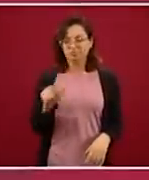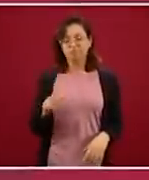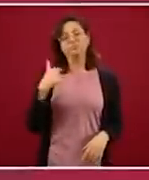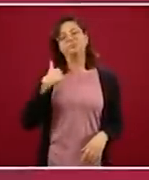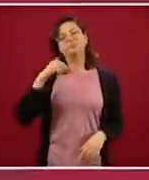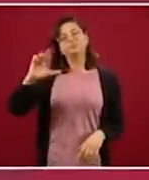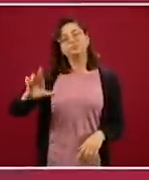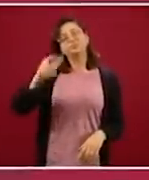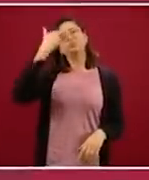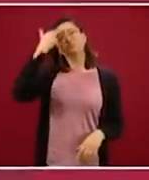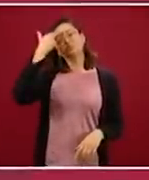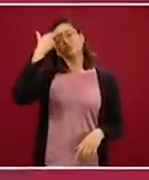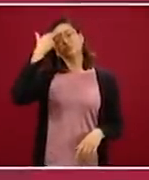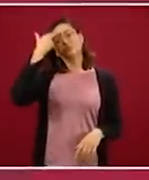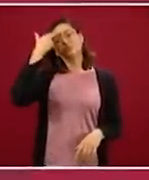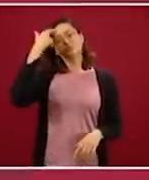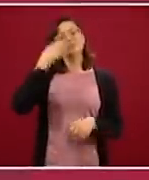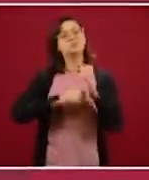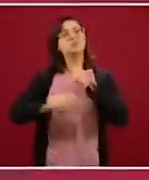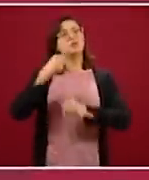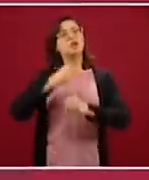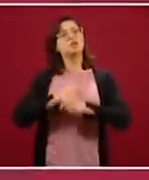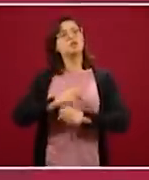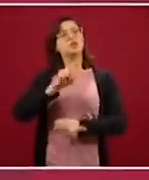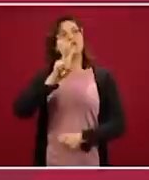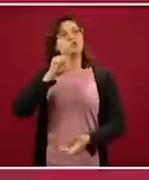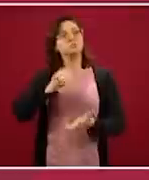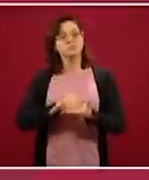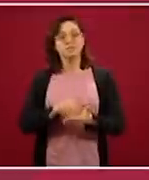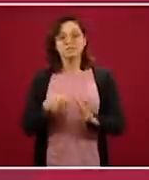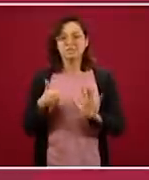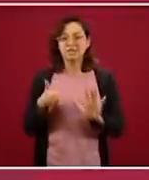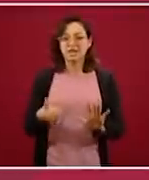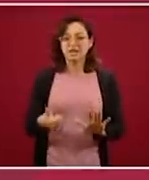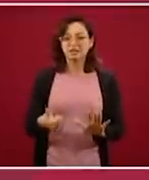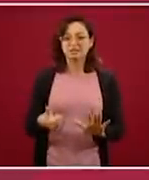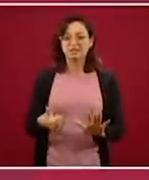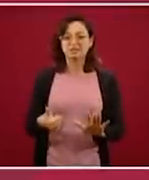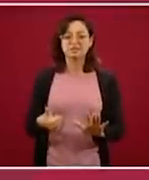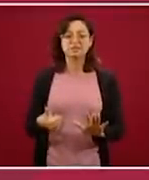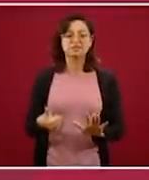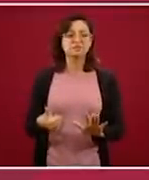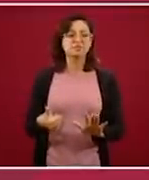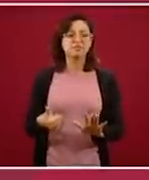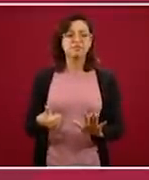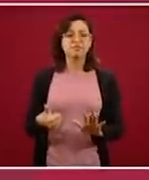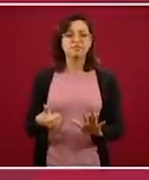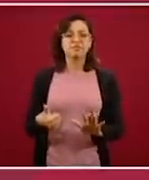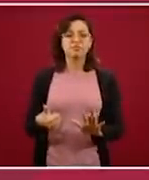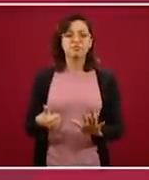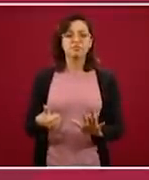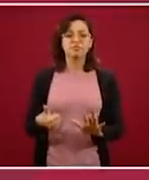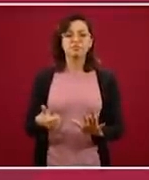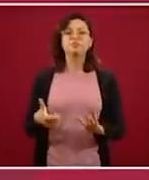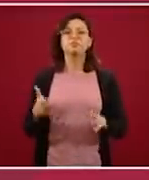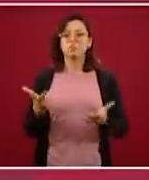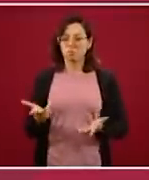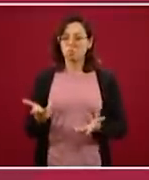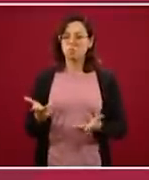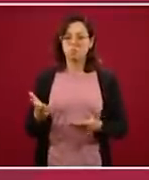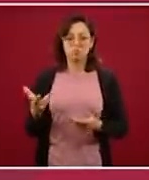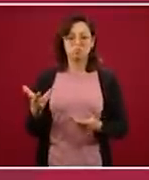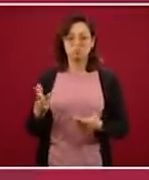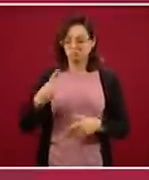Recuerdo que cuando en el 2006 estaban dadas las condiciones para